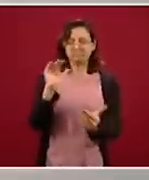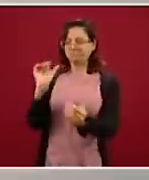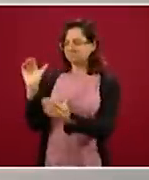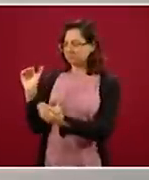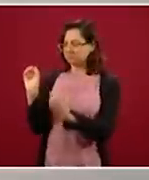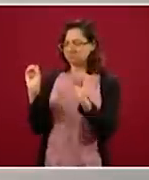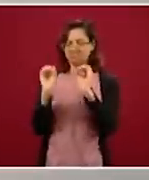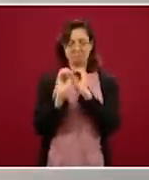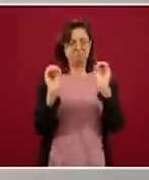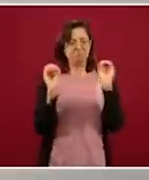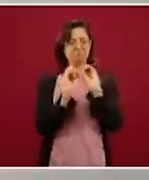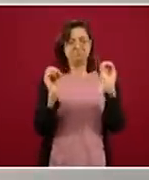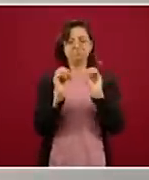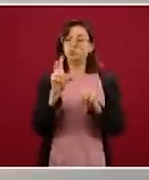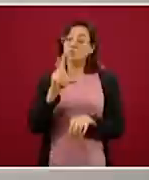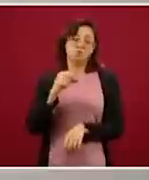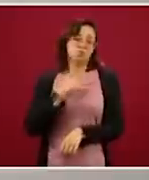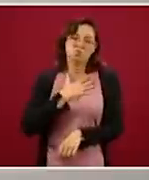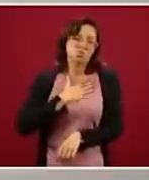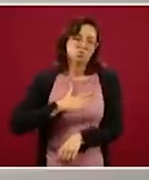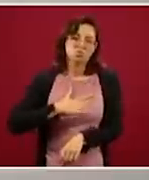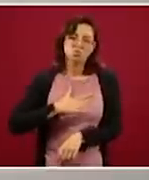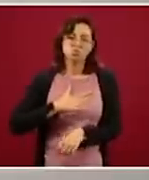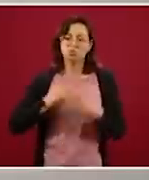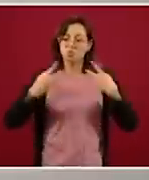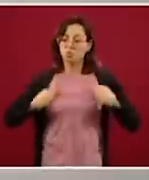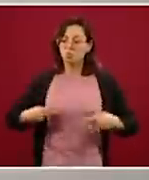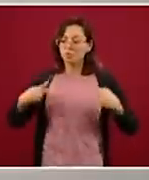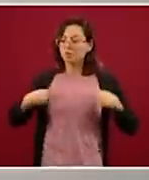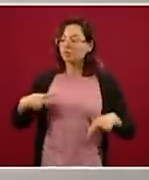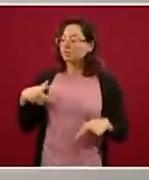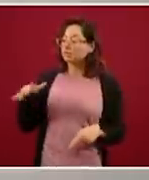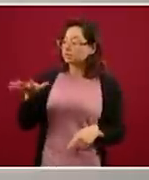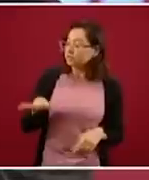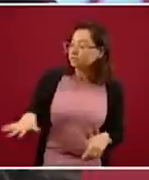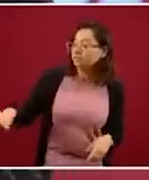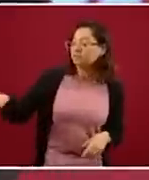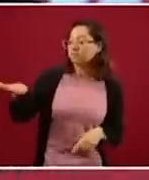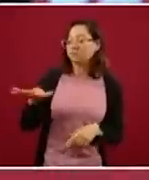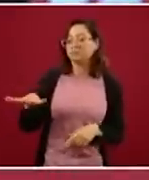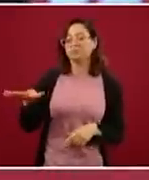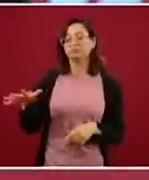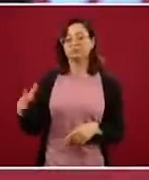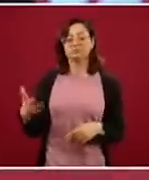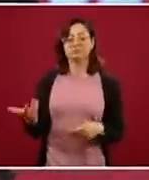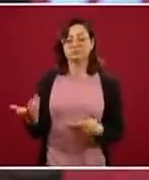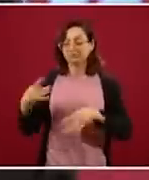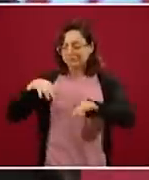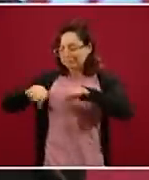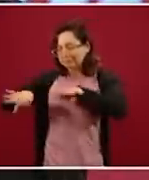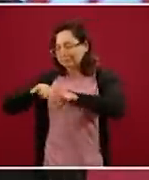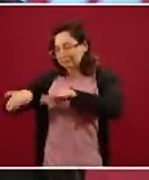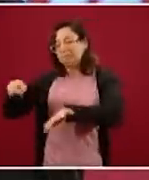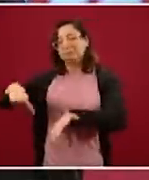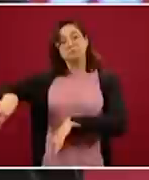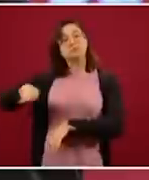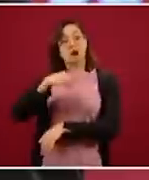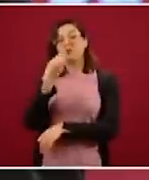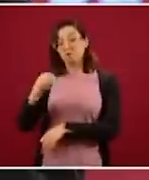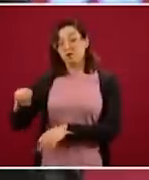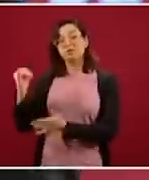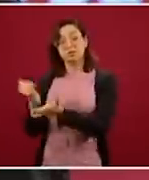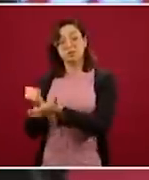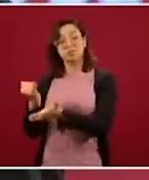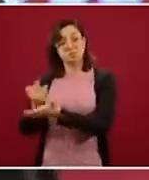no solo es una injusticia que solo paguen impuestos los trabajadores